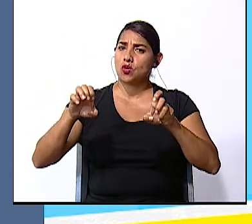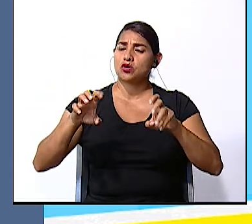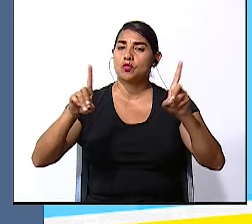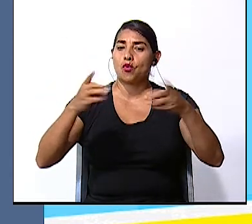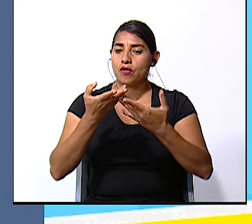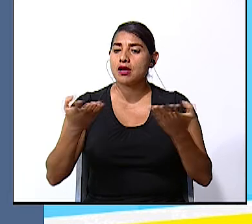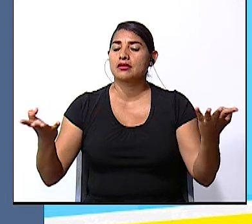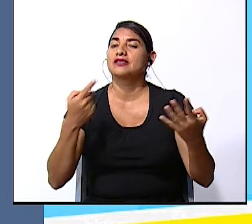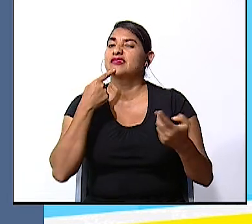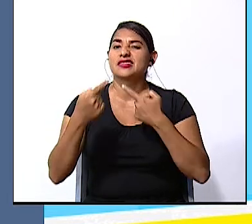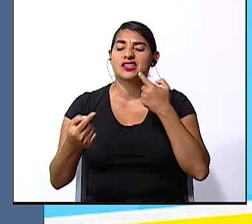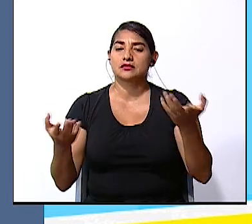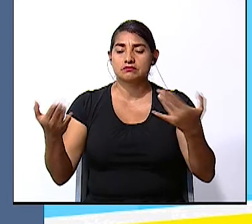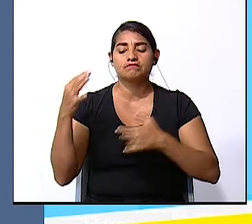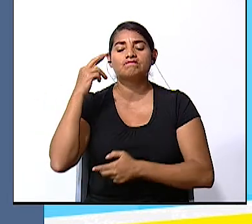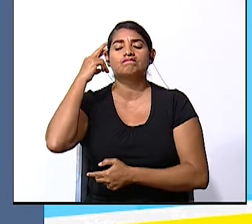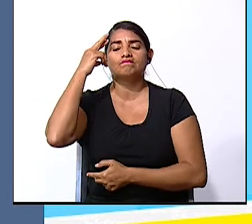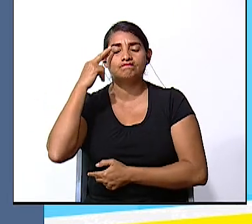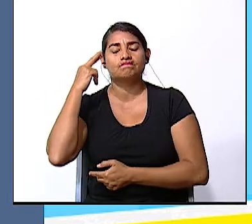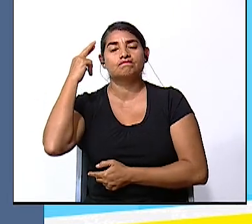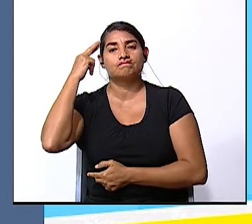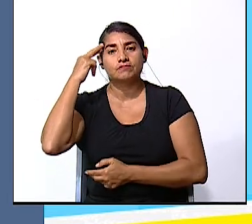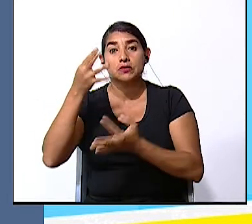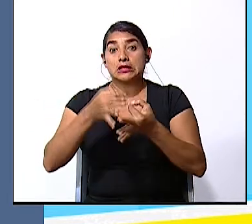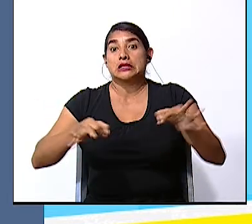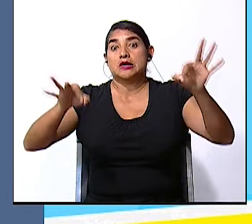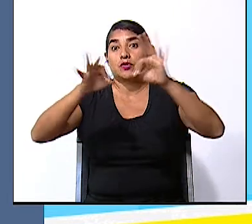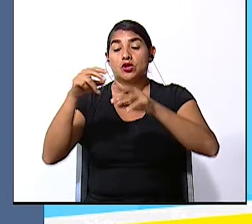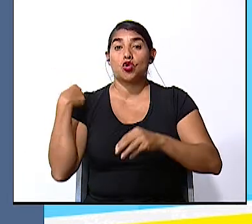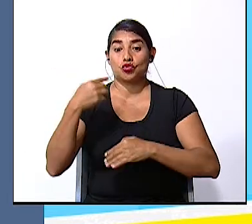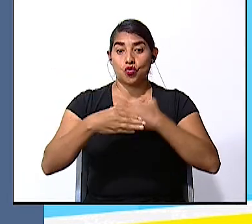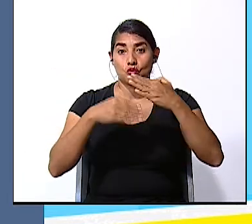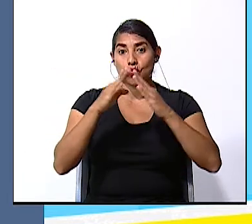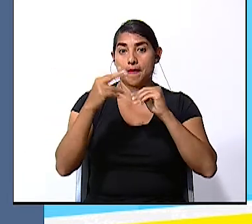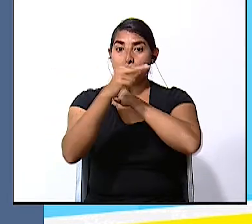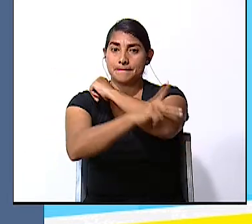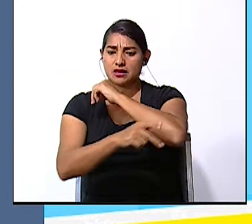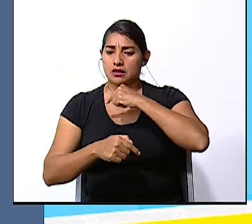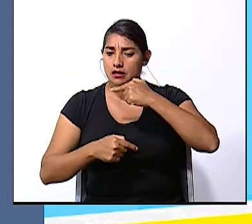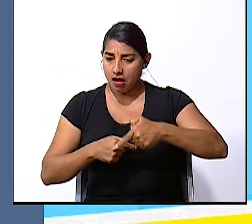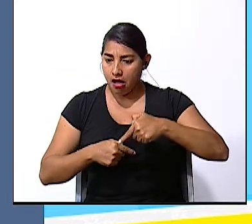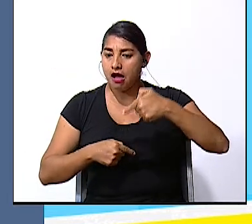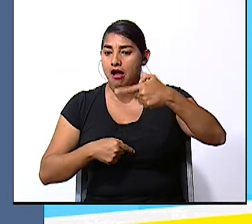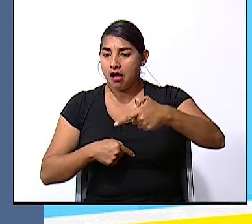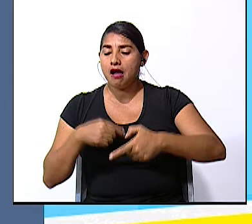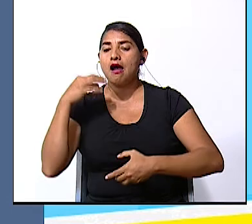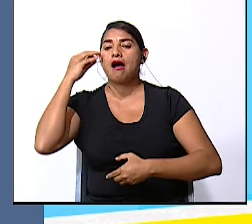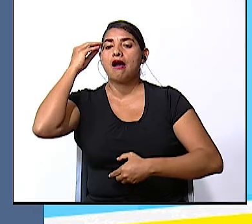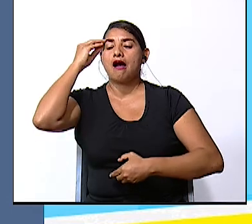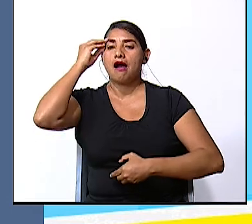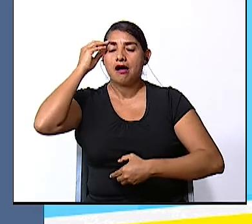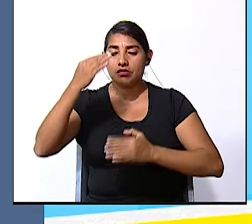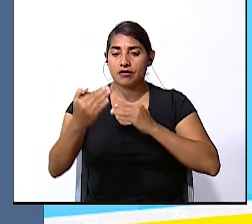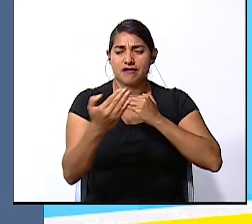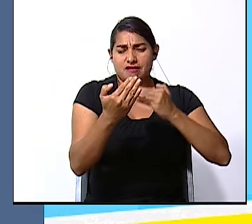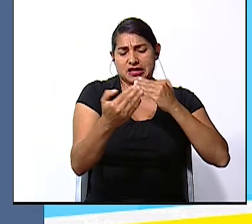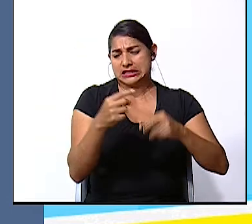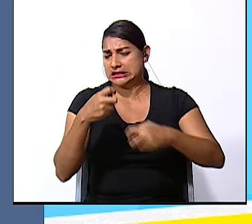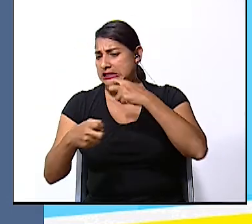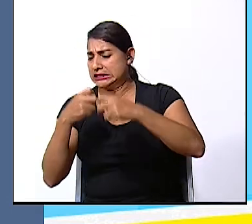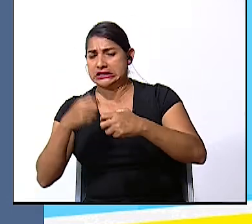mes patrio nos invita a reflexionar sobre la importancia de construir la patria cada día, tomando en consideración que ante la adversidad y